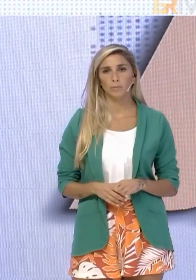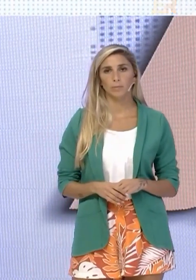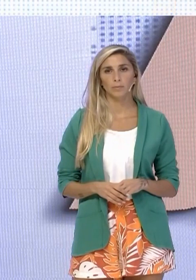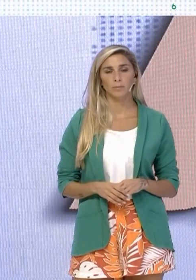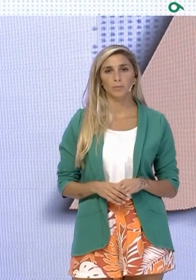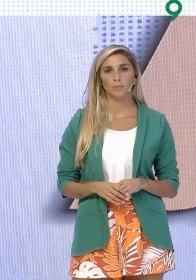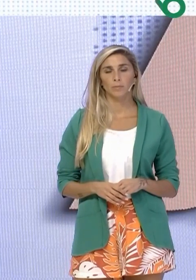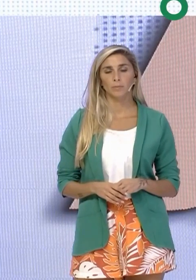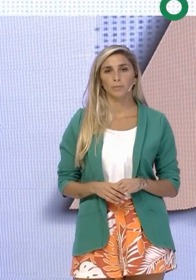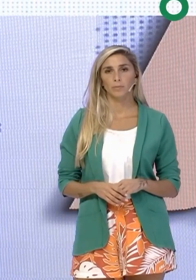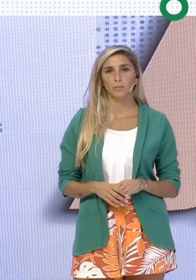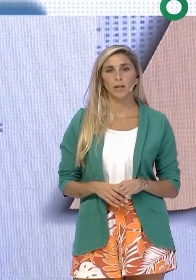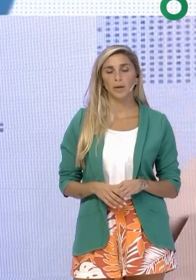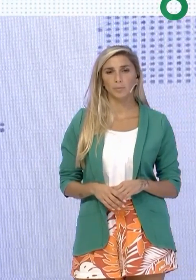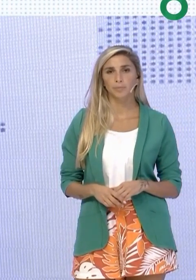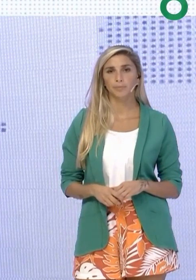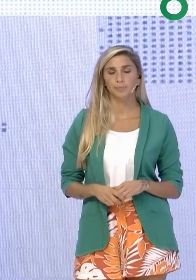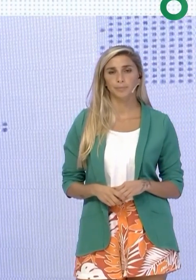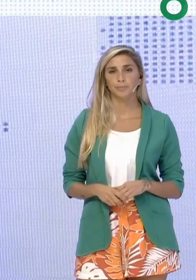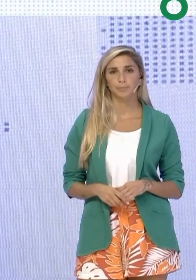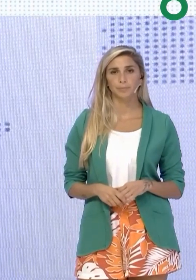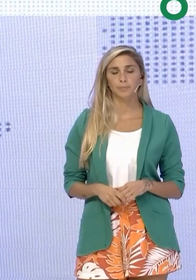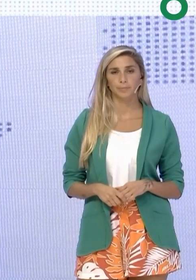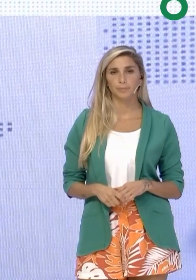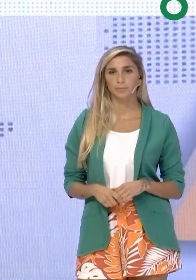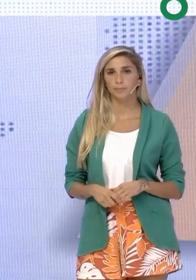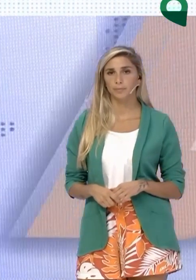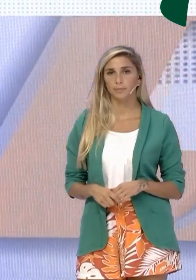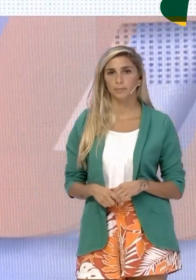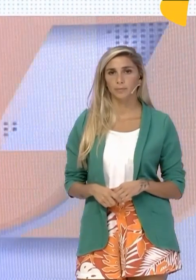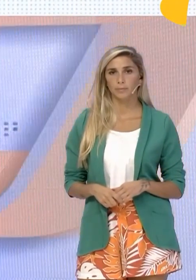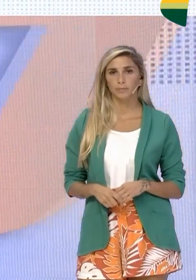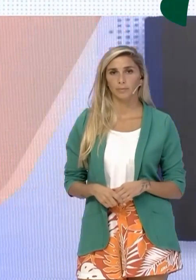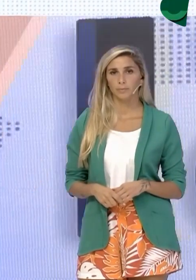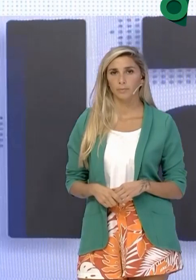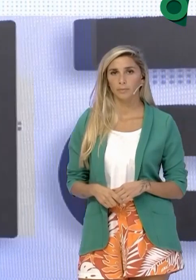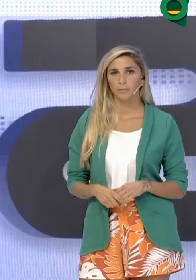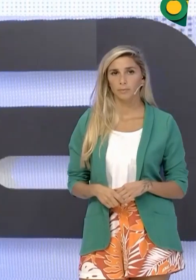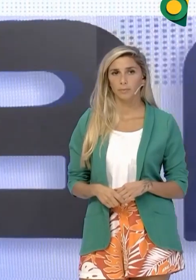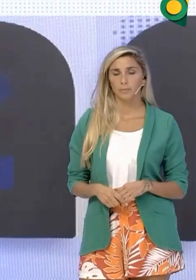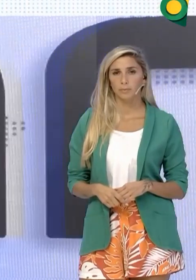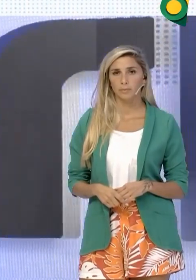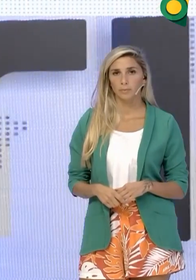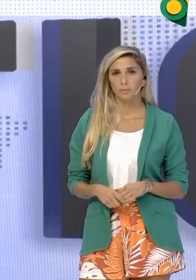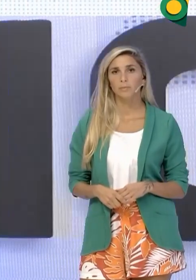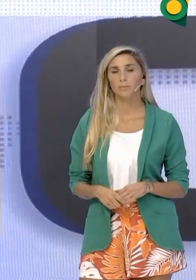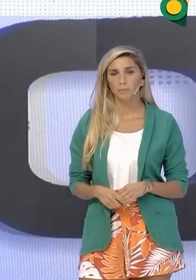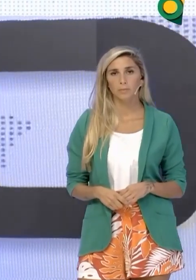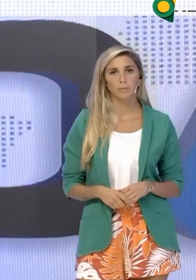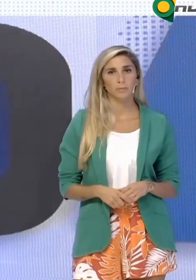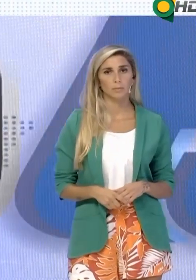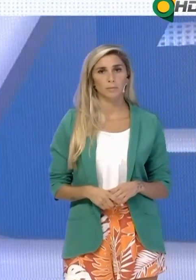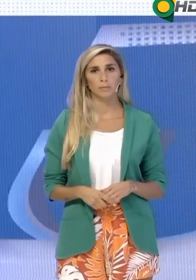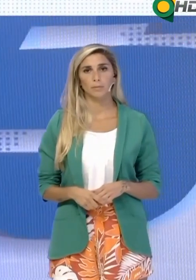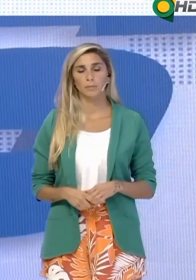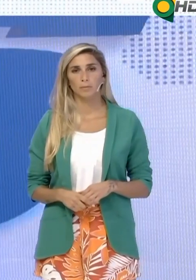a lo mismo, mucha gente los da. Claro, de hecho, sí, ayer tuve una consulta en el estudio, clarísima,